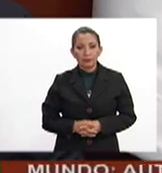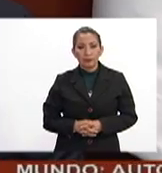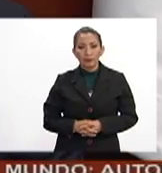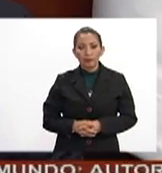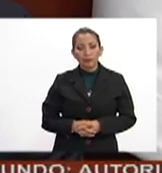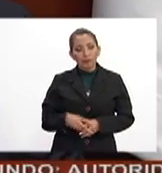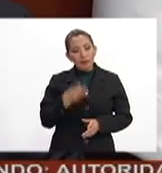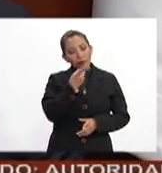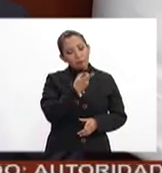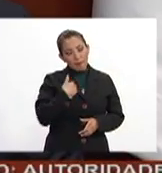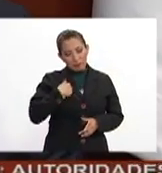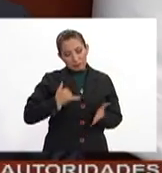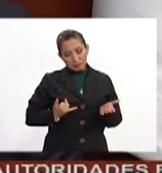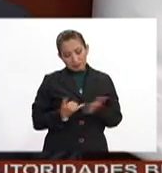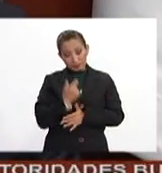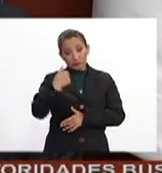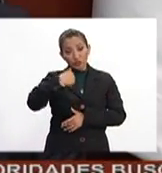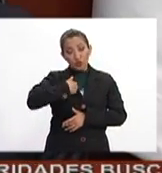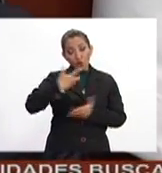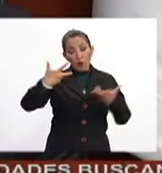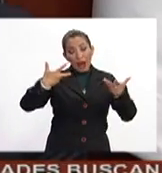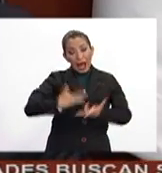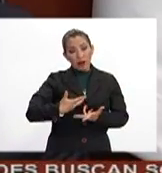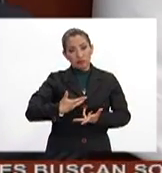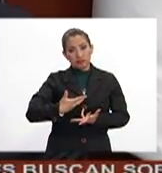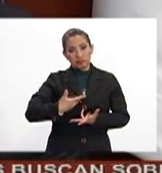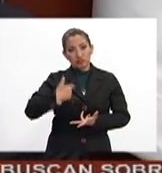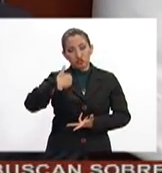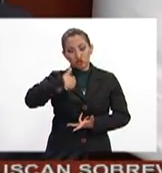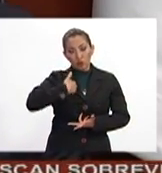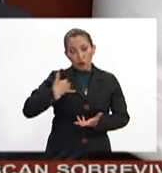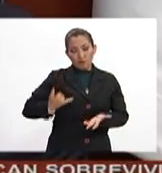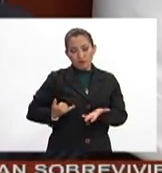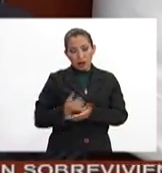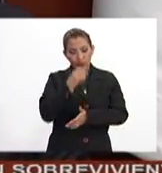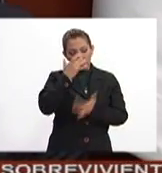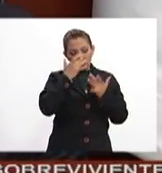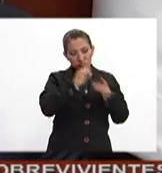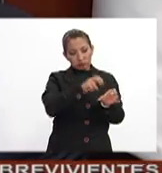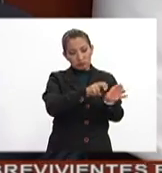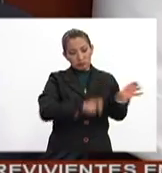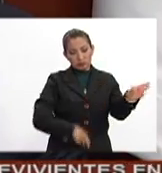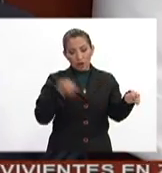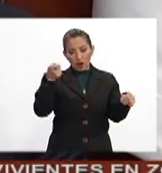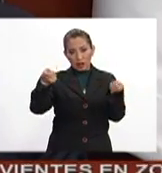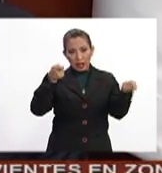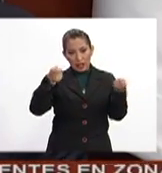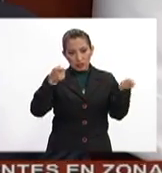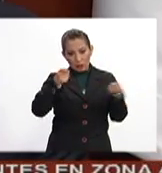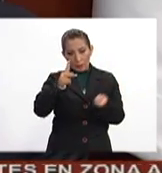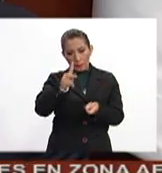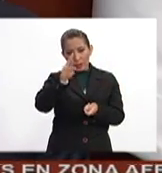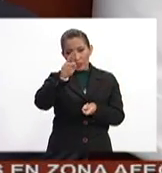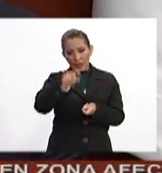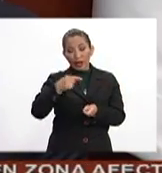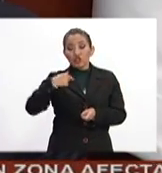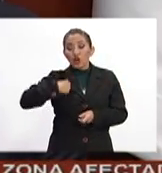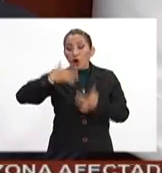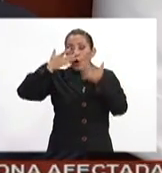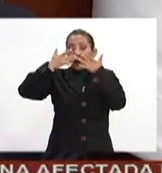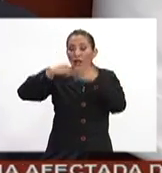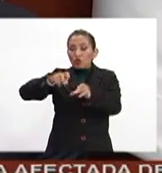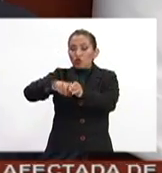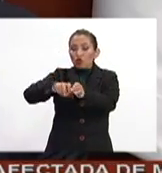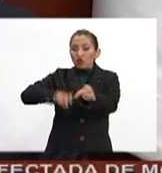Ese tipo de decisiones las fui tomando yo. Yo renuncié a la coordinación parlamentaria y ahora yo